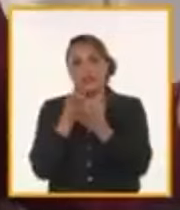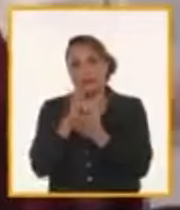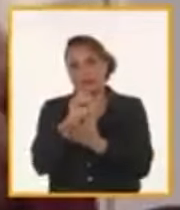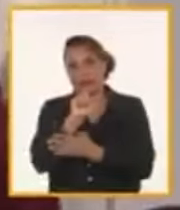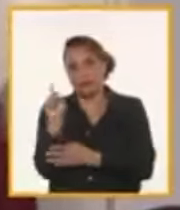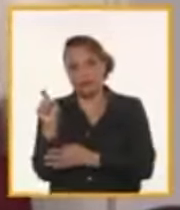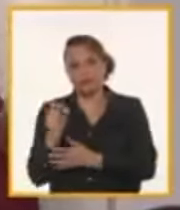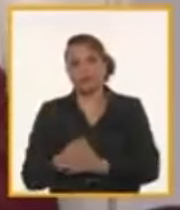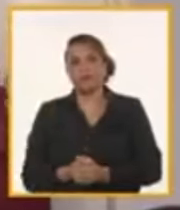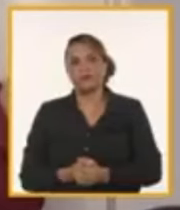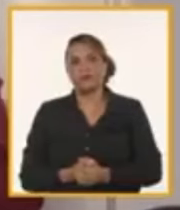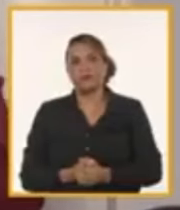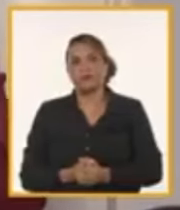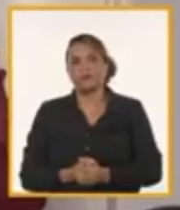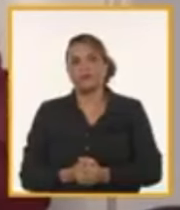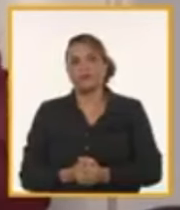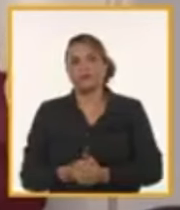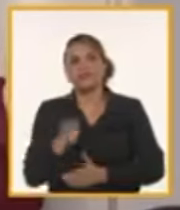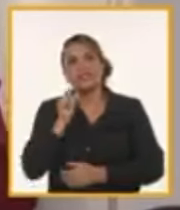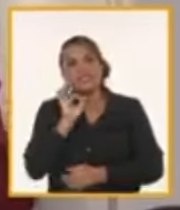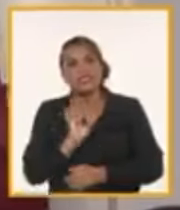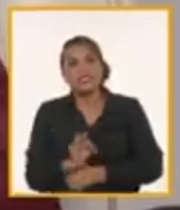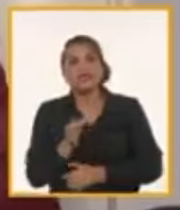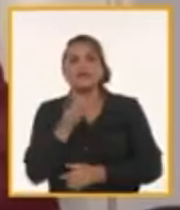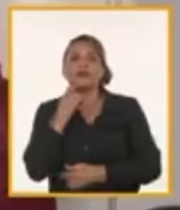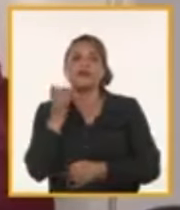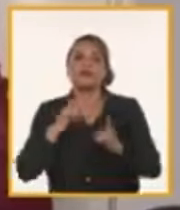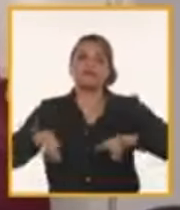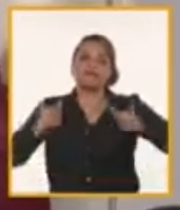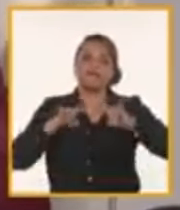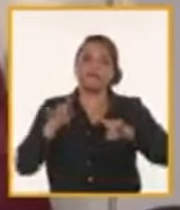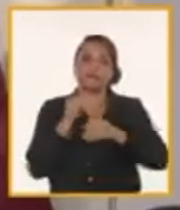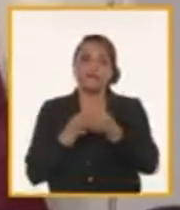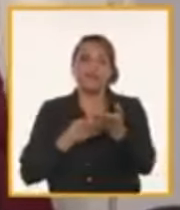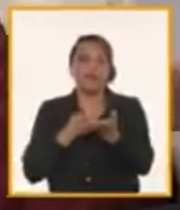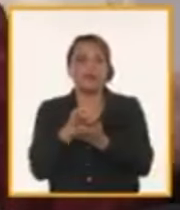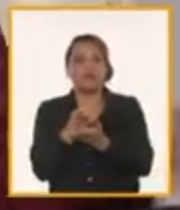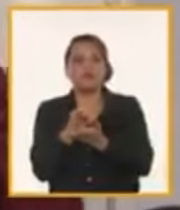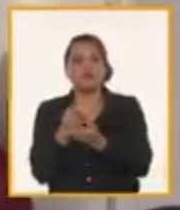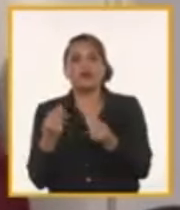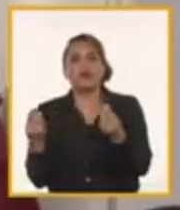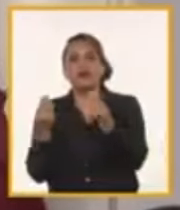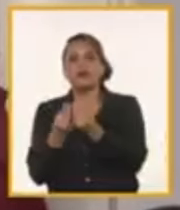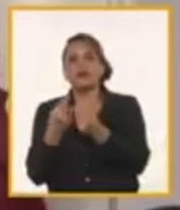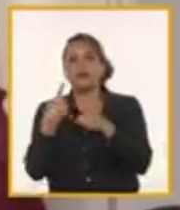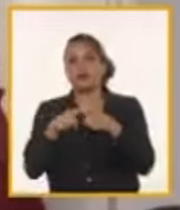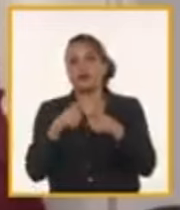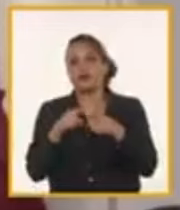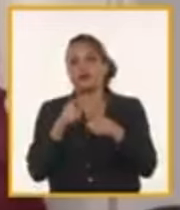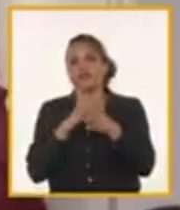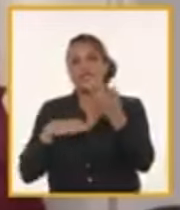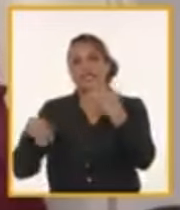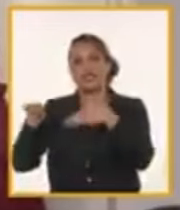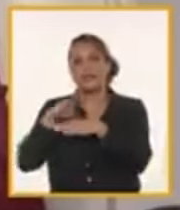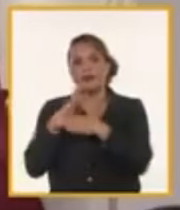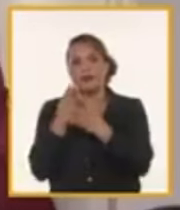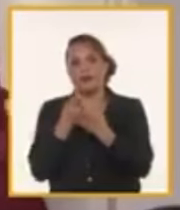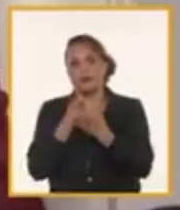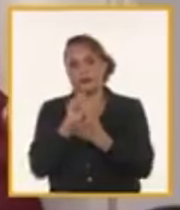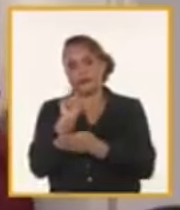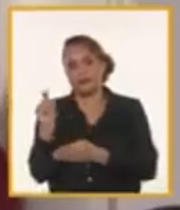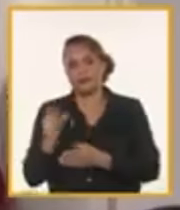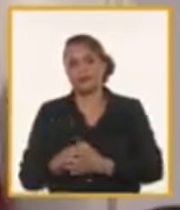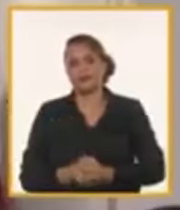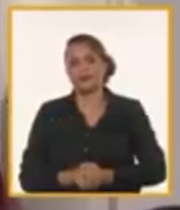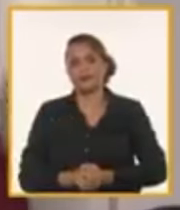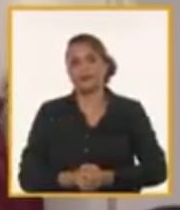estaremos como siempre de la mano la educación superior con los distintos niveles educativos para seguir bueno formando las nuevas generaciones de cubanos Yo creo que es